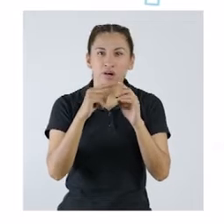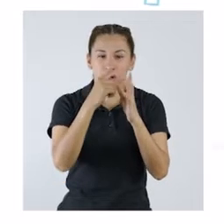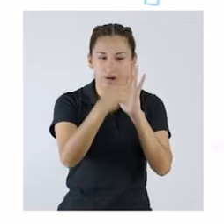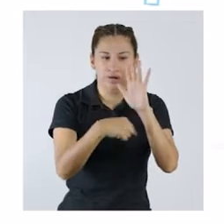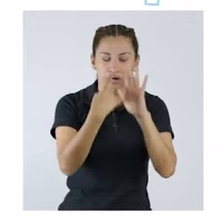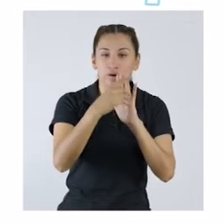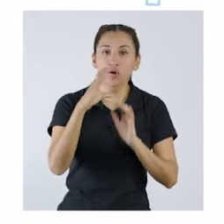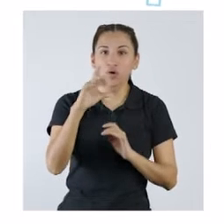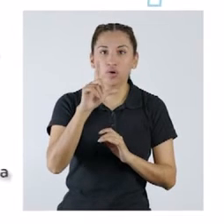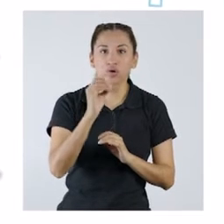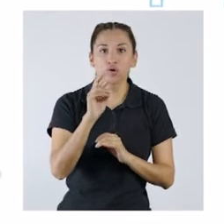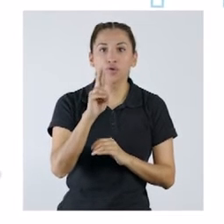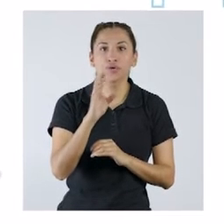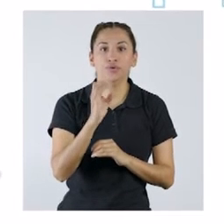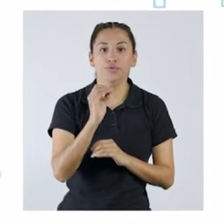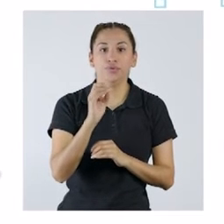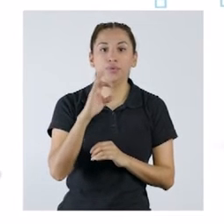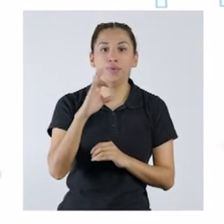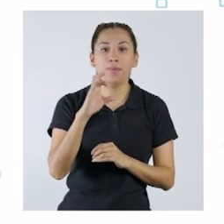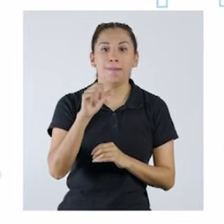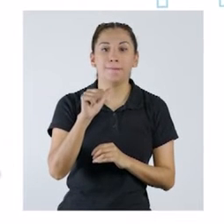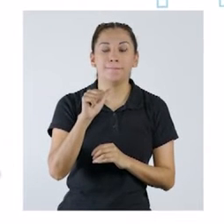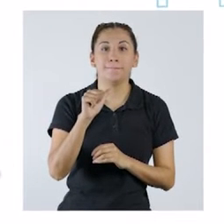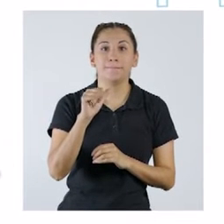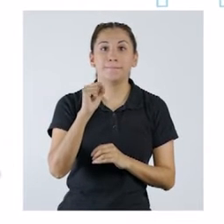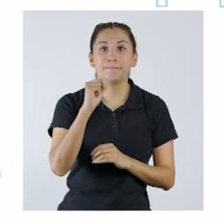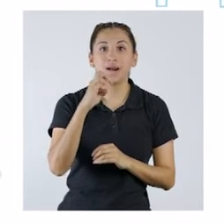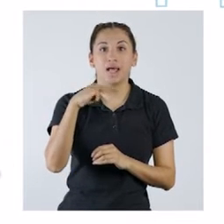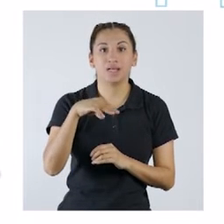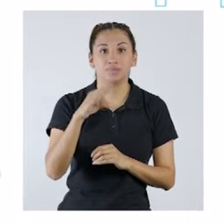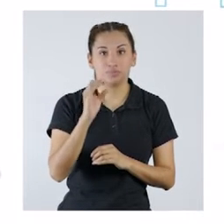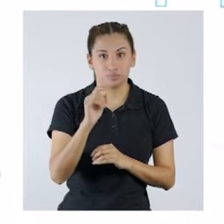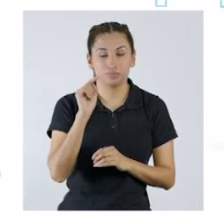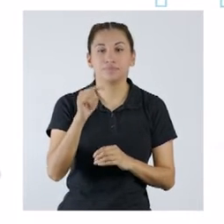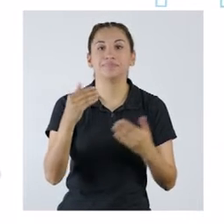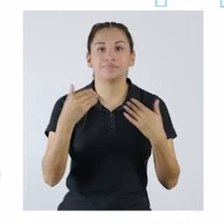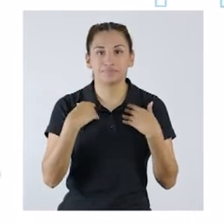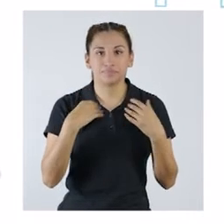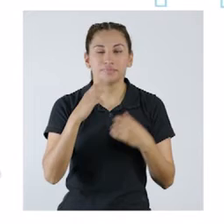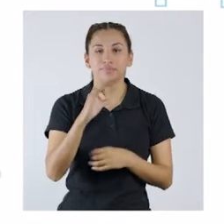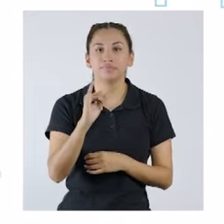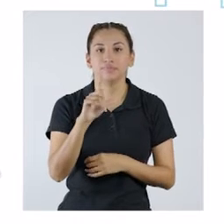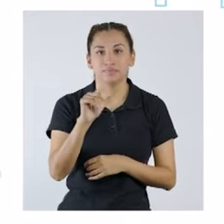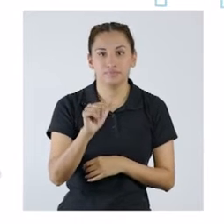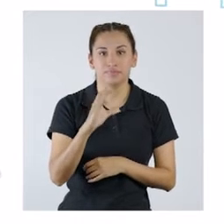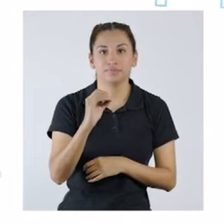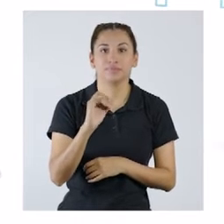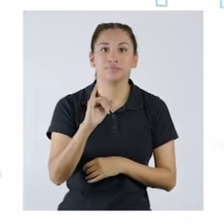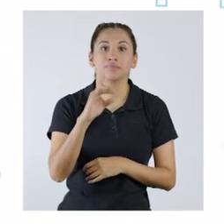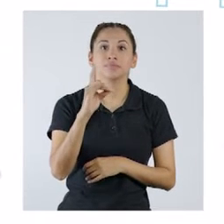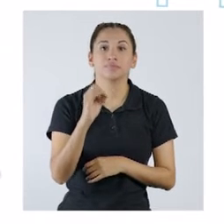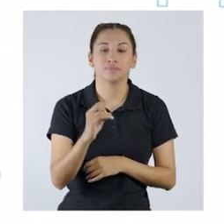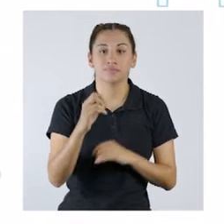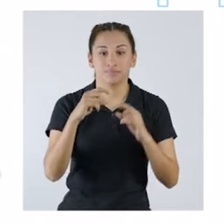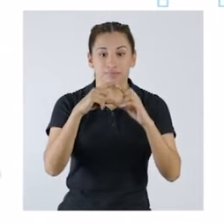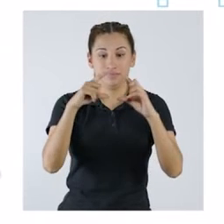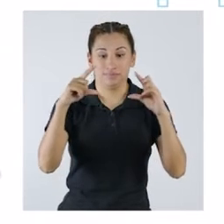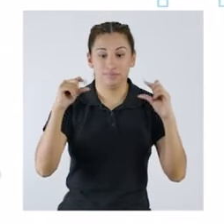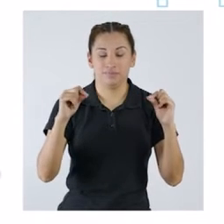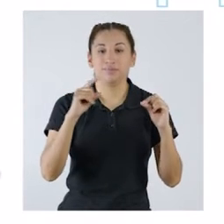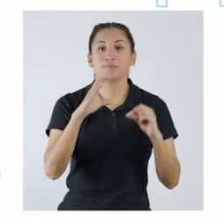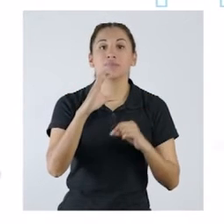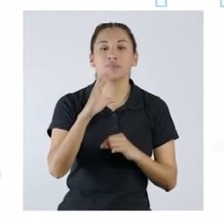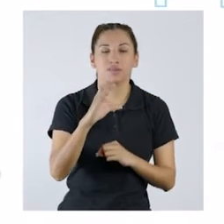llamadas cloroplastos, donde se encuentran los tilacoides, en cuya membrana